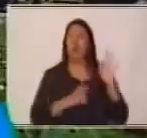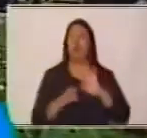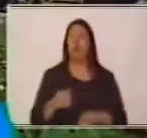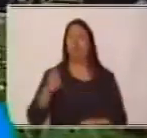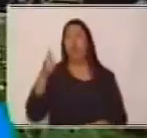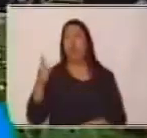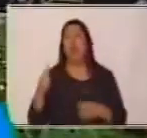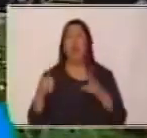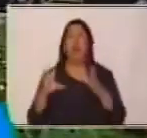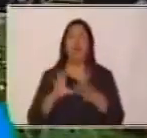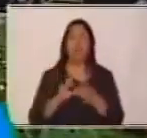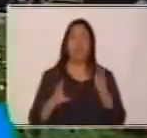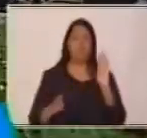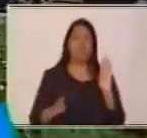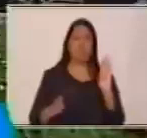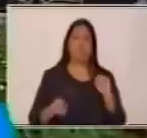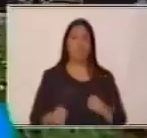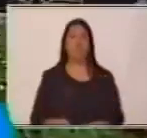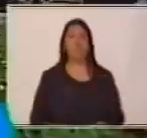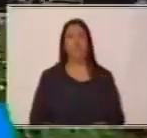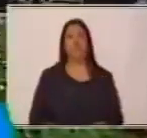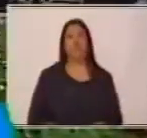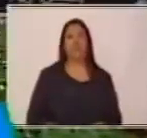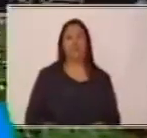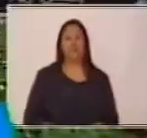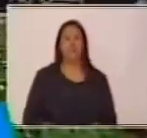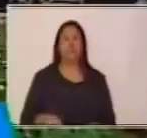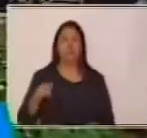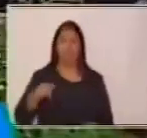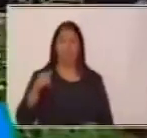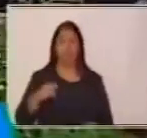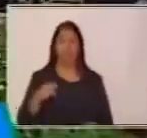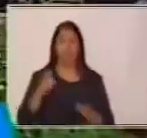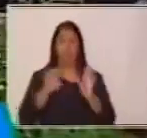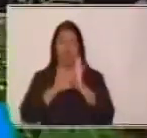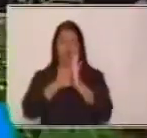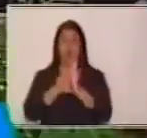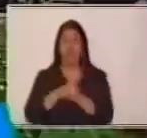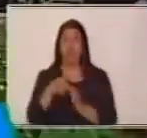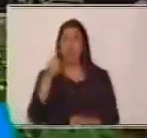ejemplo. Vamos a relacionar ojos y estrellas.